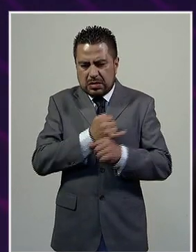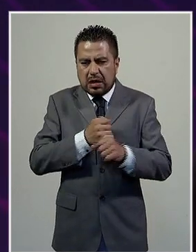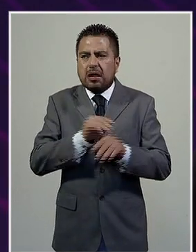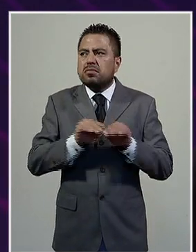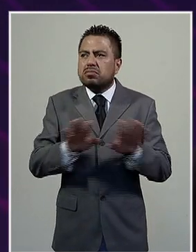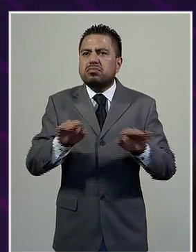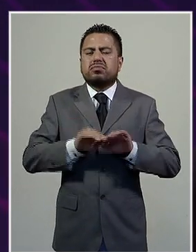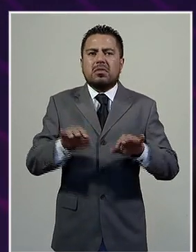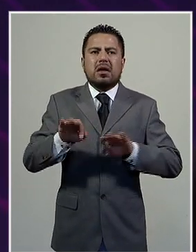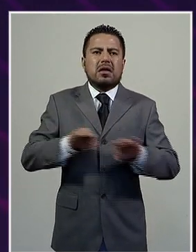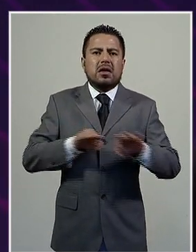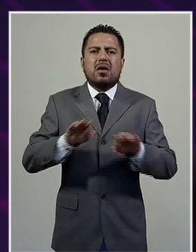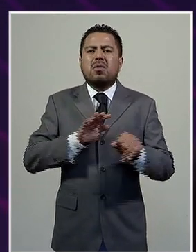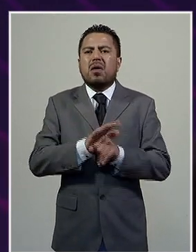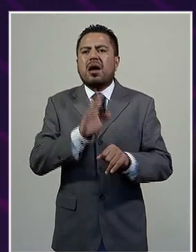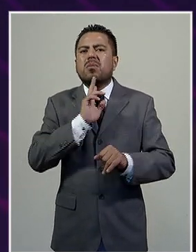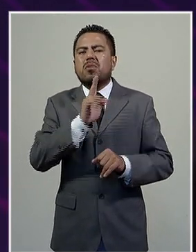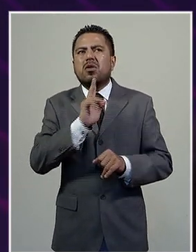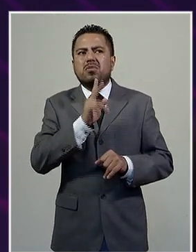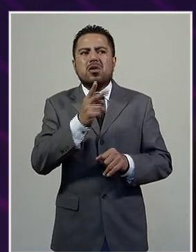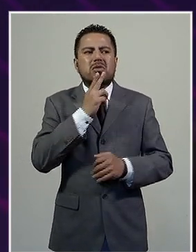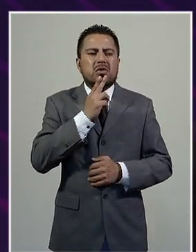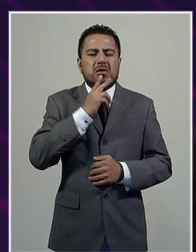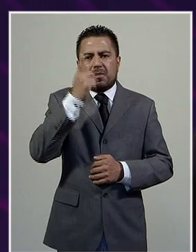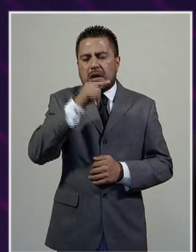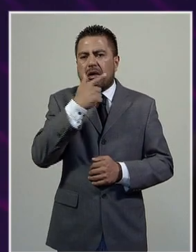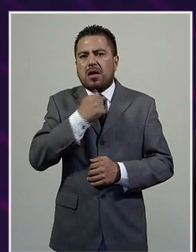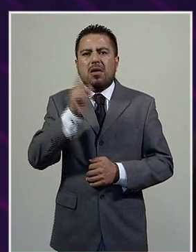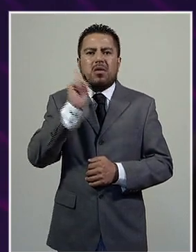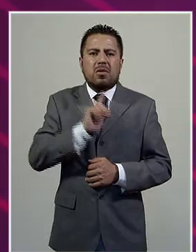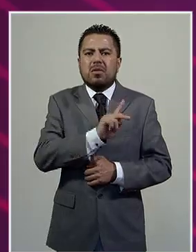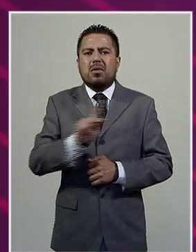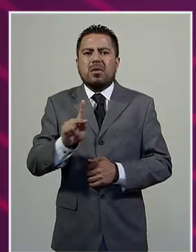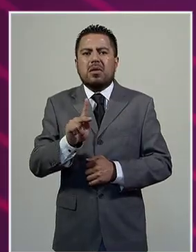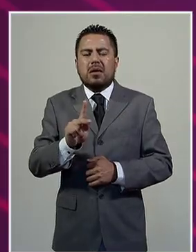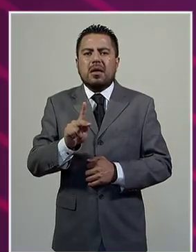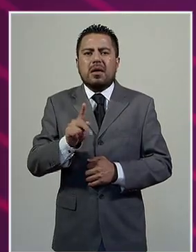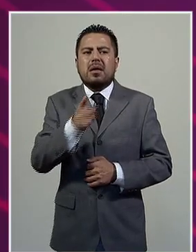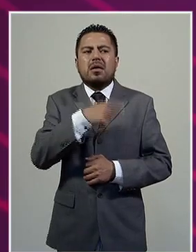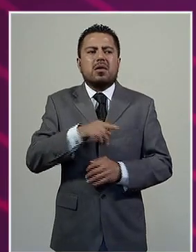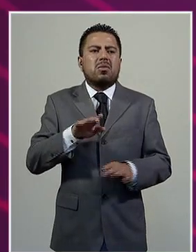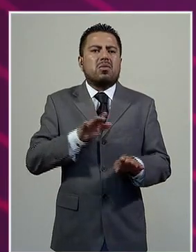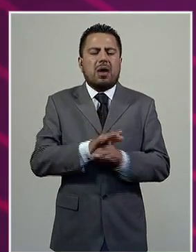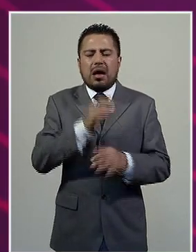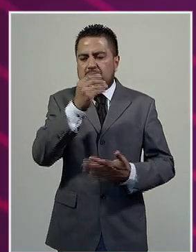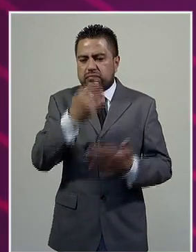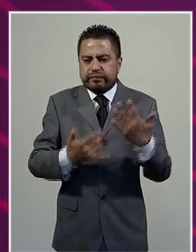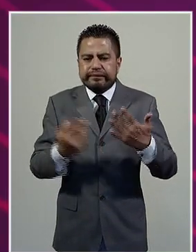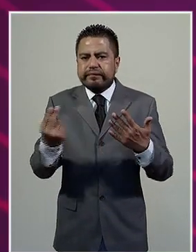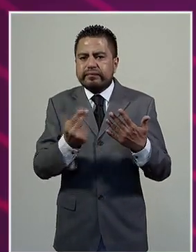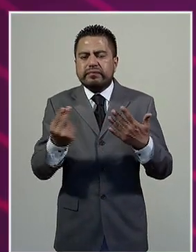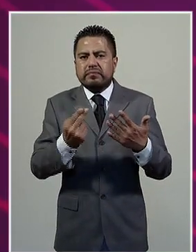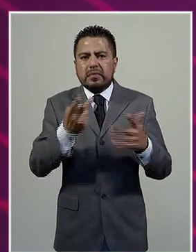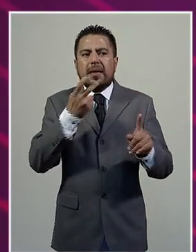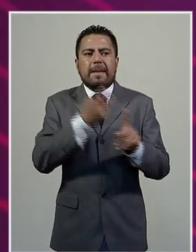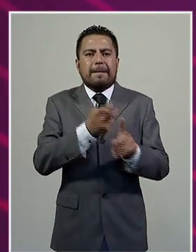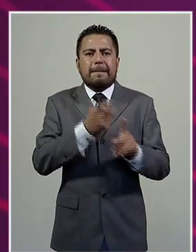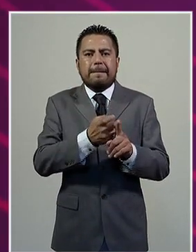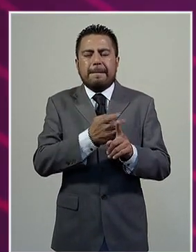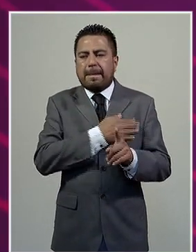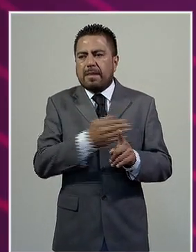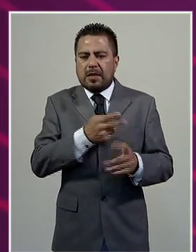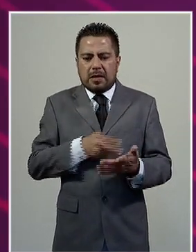trabajo, qué tipo de vocabulario utilizaban para hombres, para mujeres, los requisitos que pedían, y esta cuestión de la